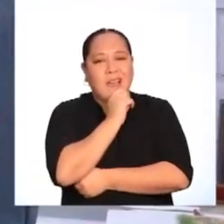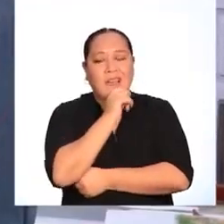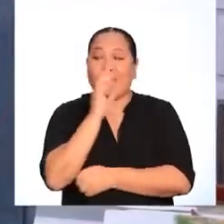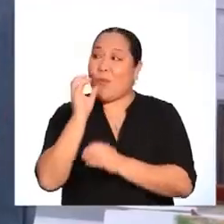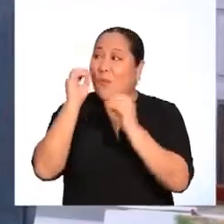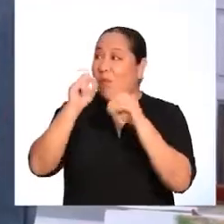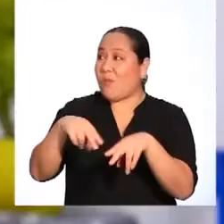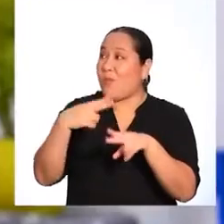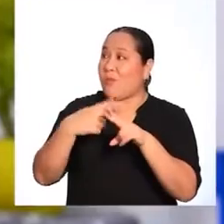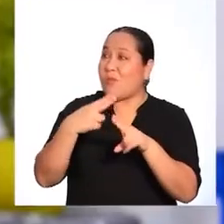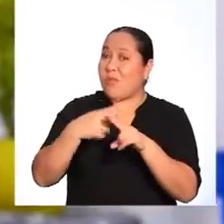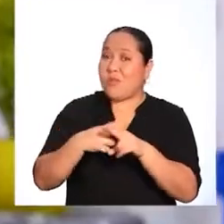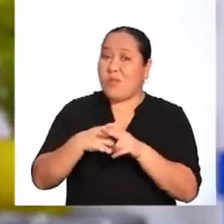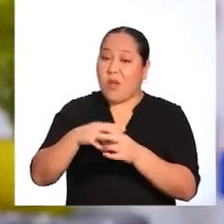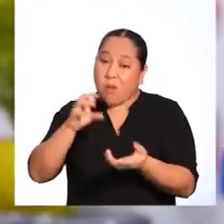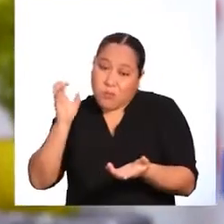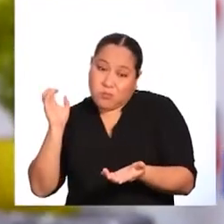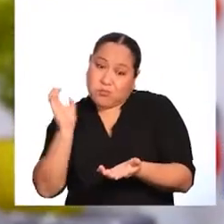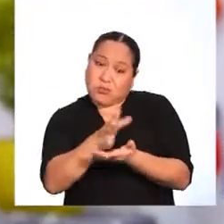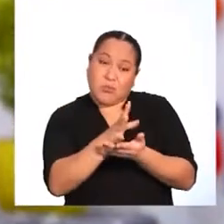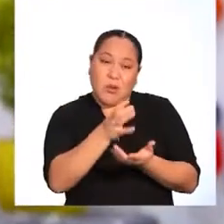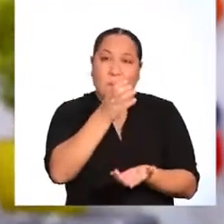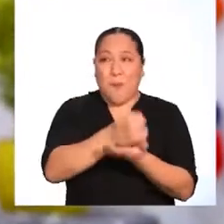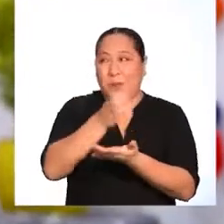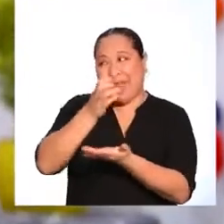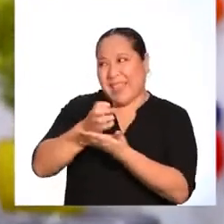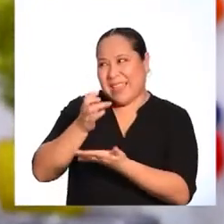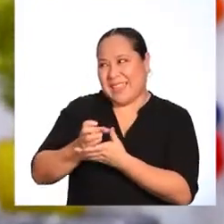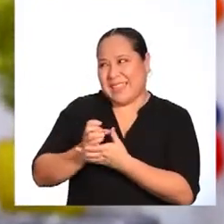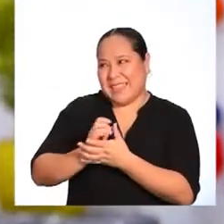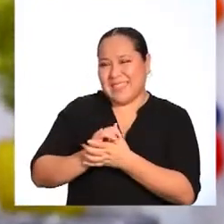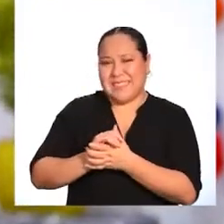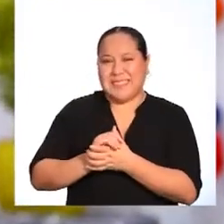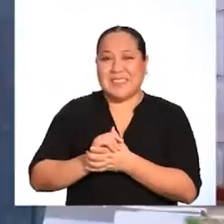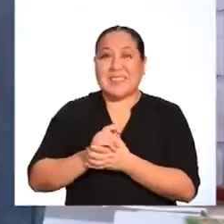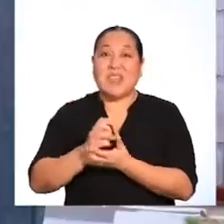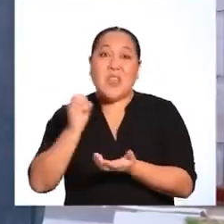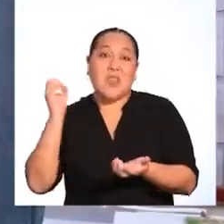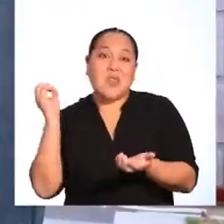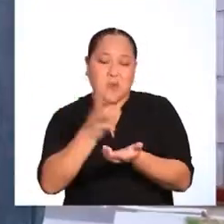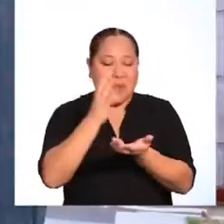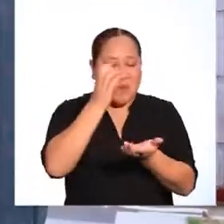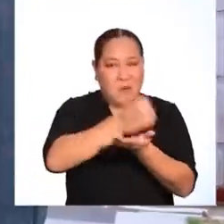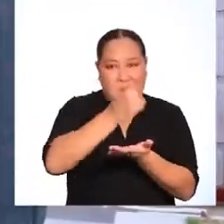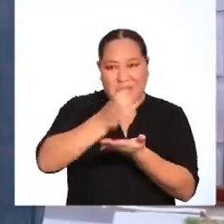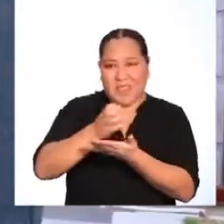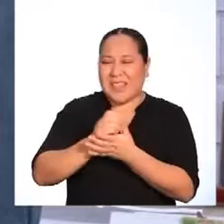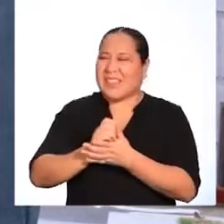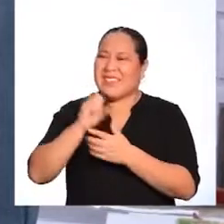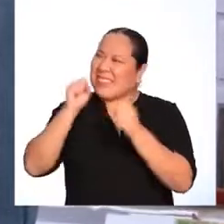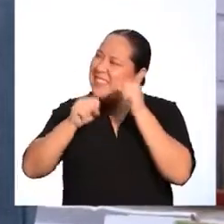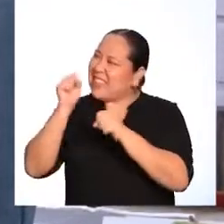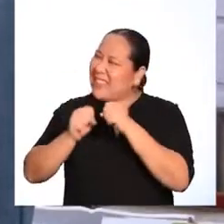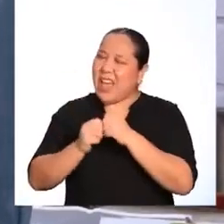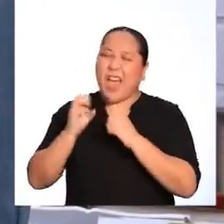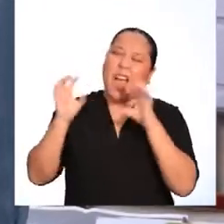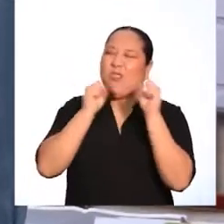y se puede llamar botellas tumba botellas